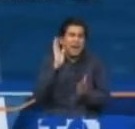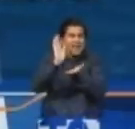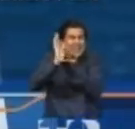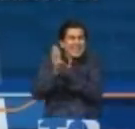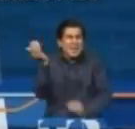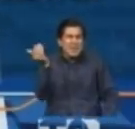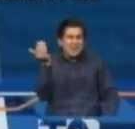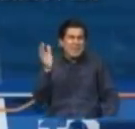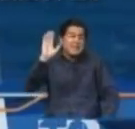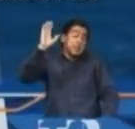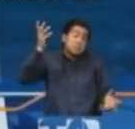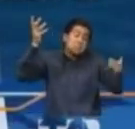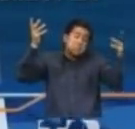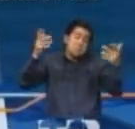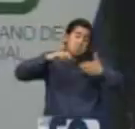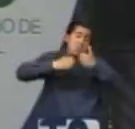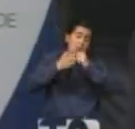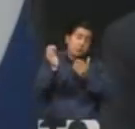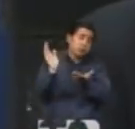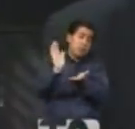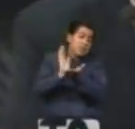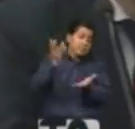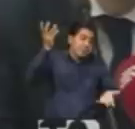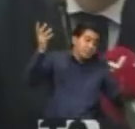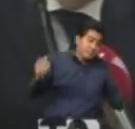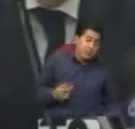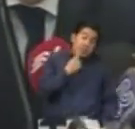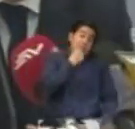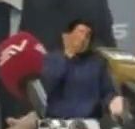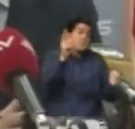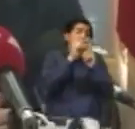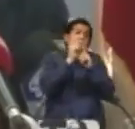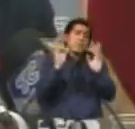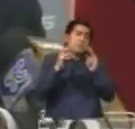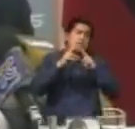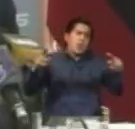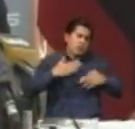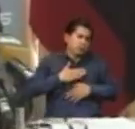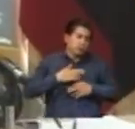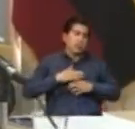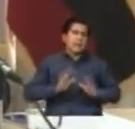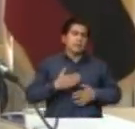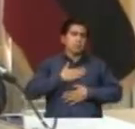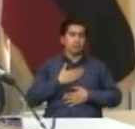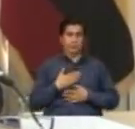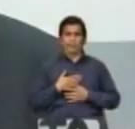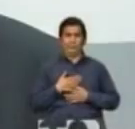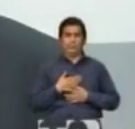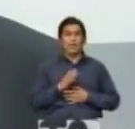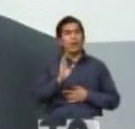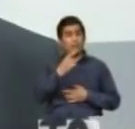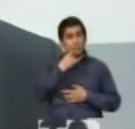para referirme a la difícil situación por la que pasa. Y se refirió el titular del IES a los efectos de la devolución del 40% del aporte